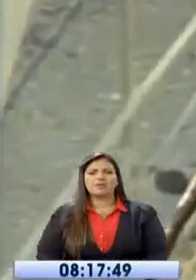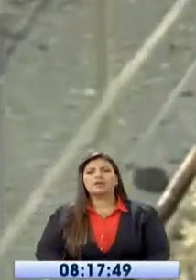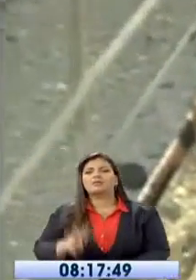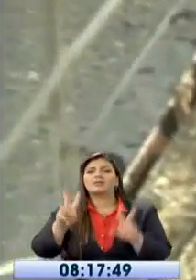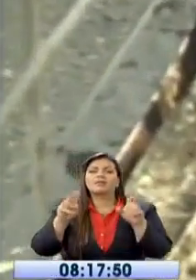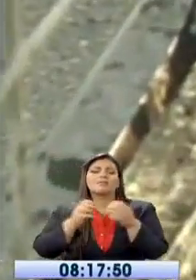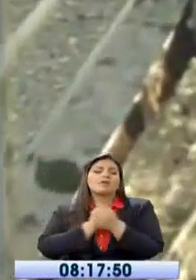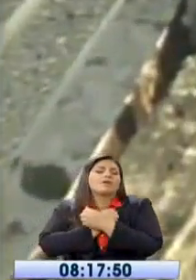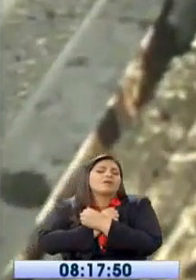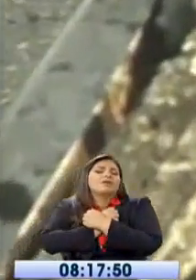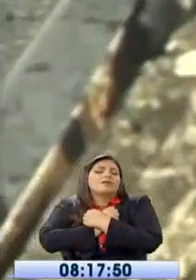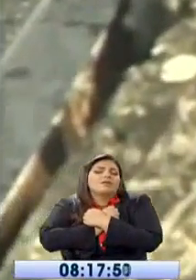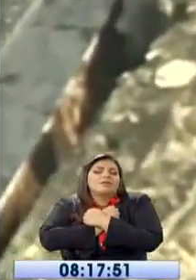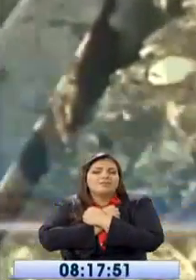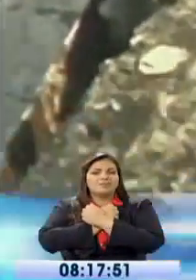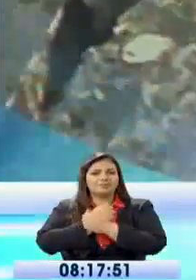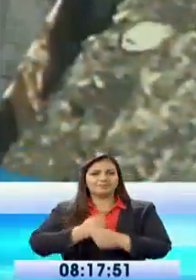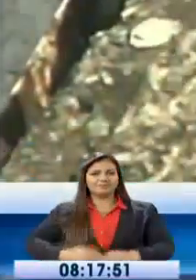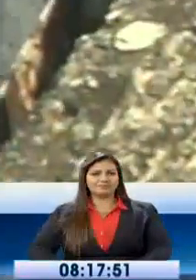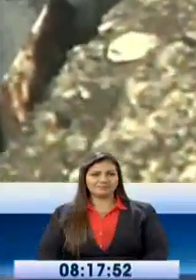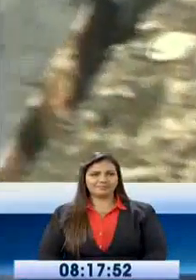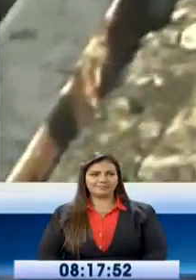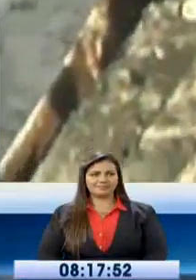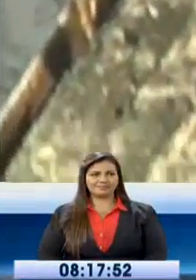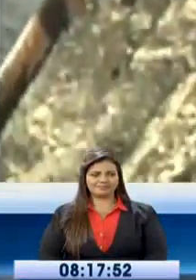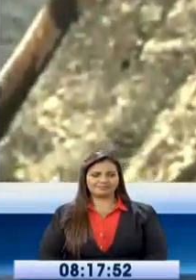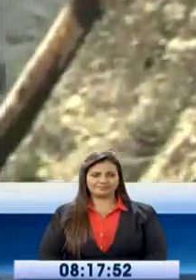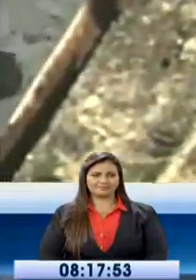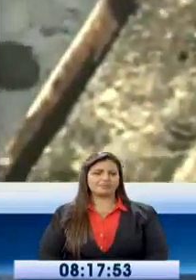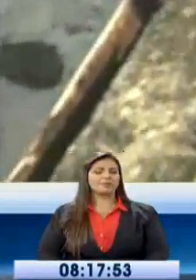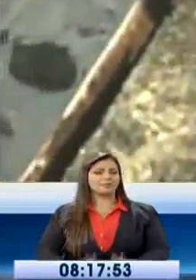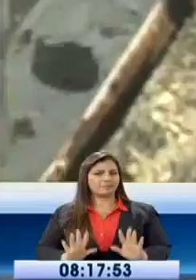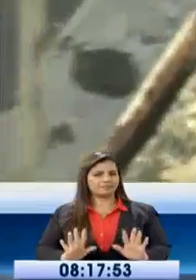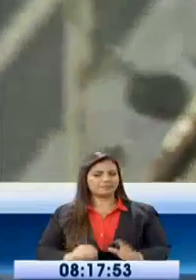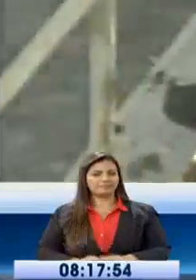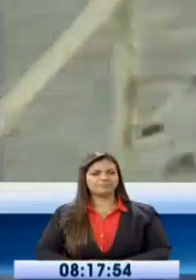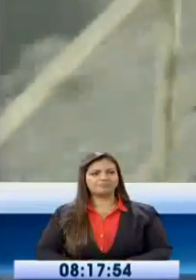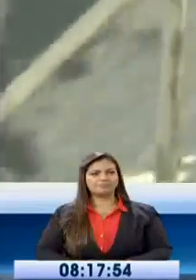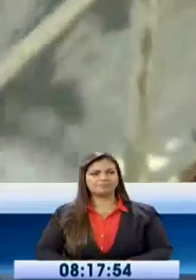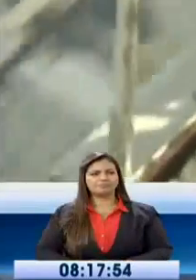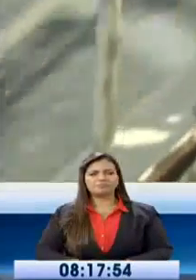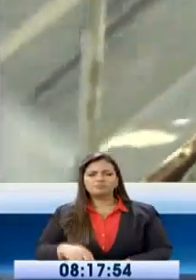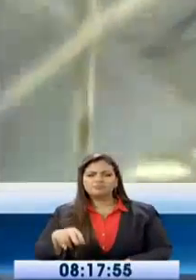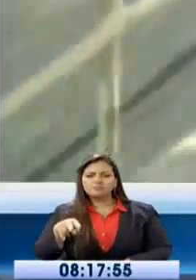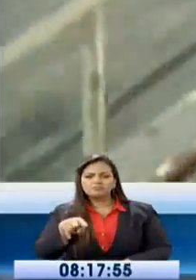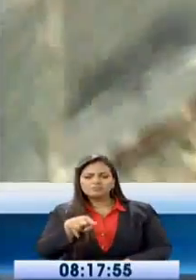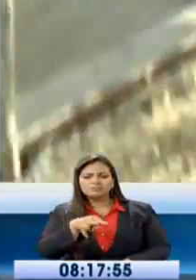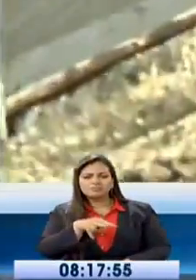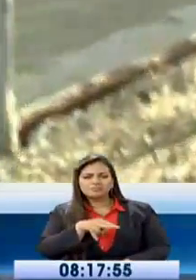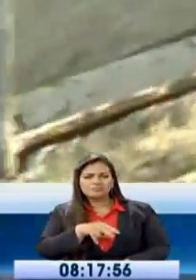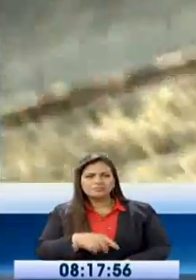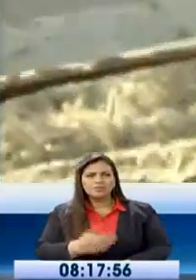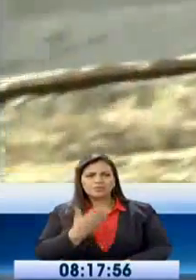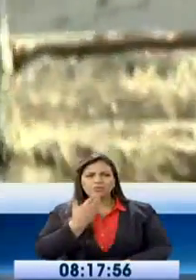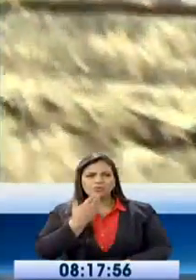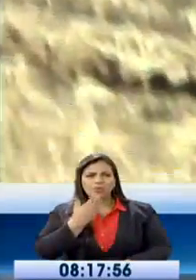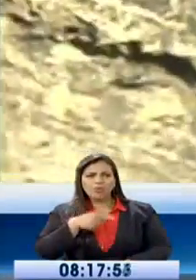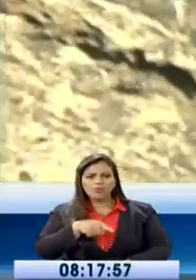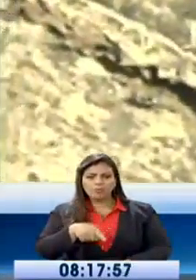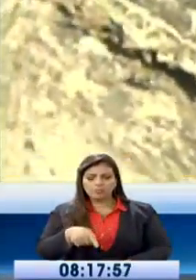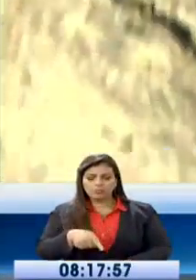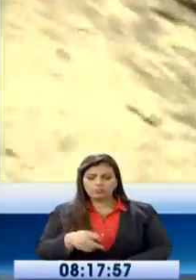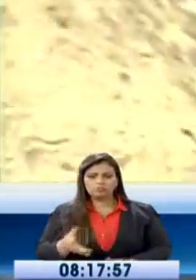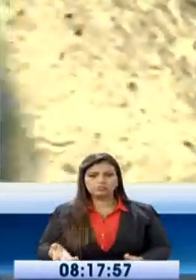amor. Pero hay otro, pasa otra cosa más también, y es eso tiene que ver en cuanto a las orillas del